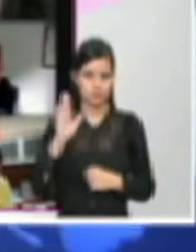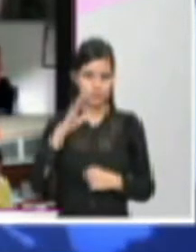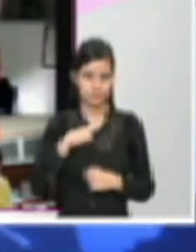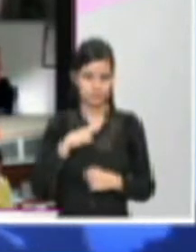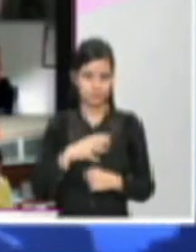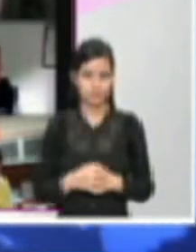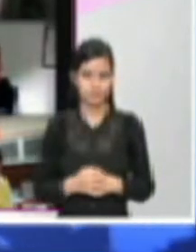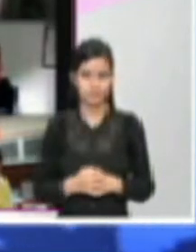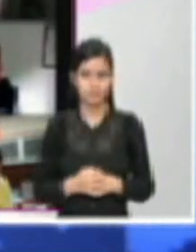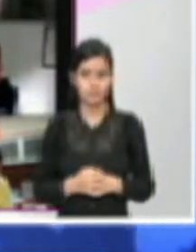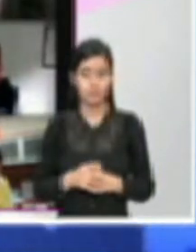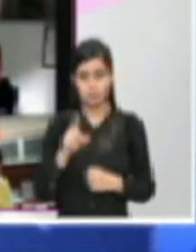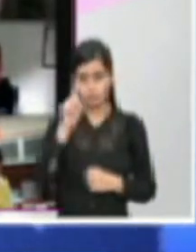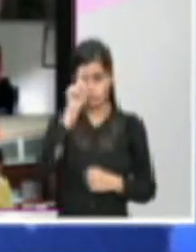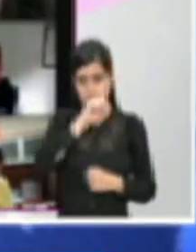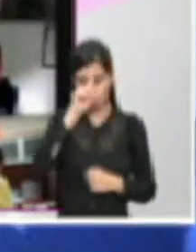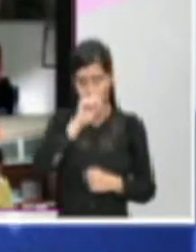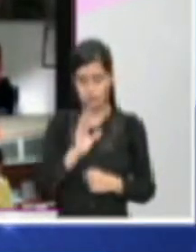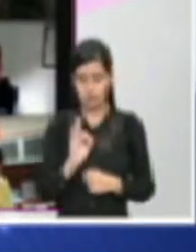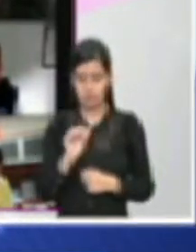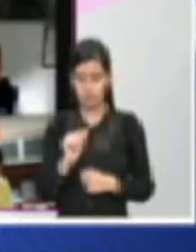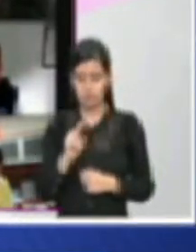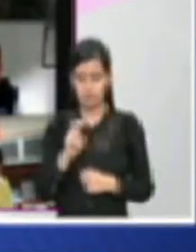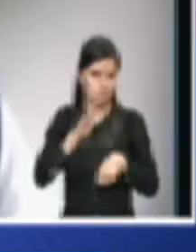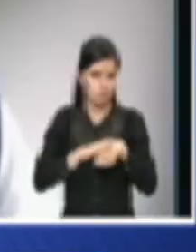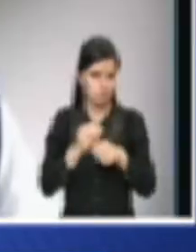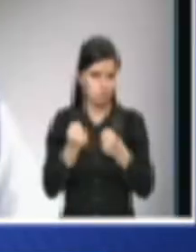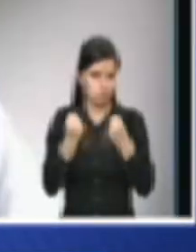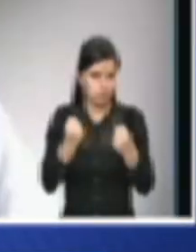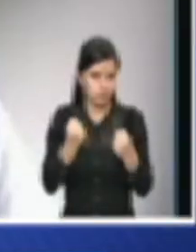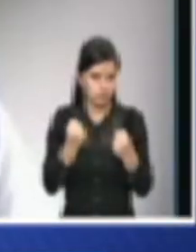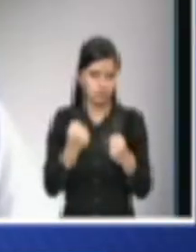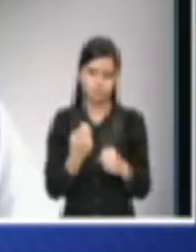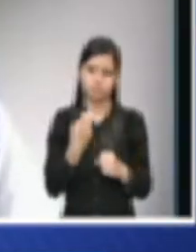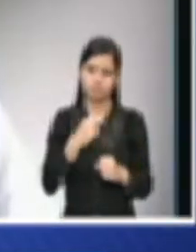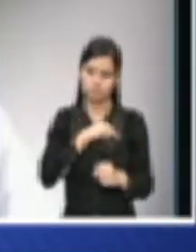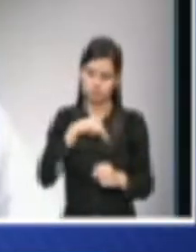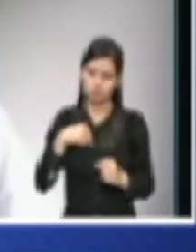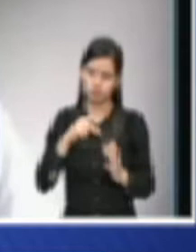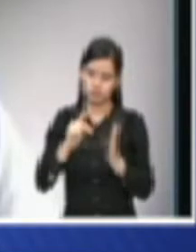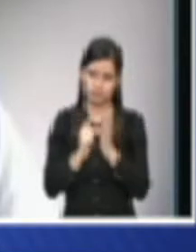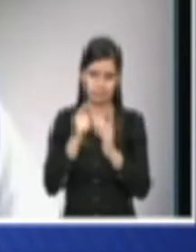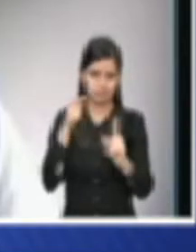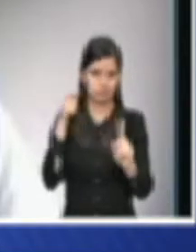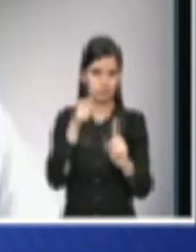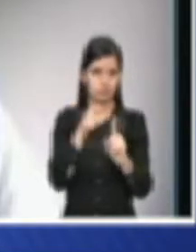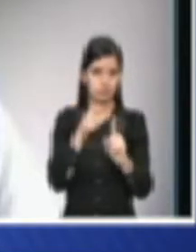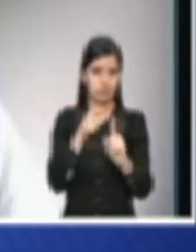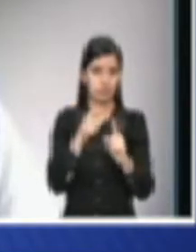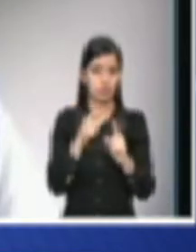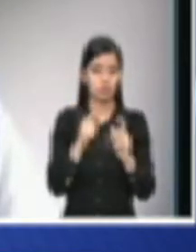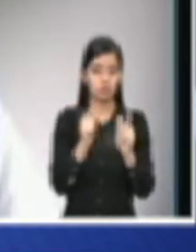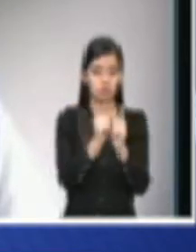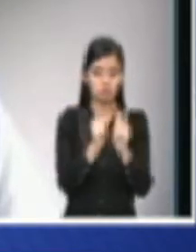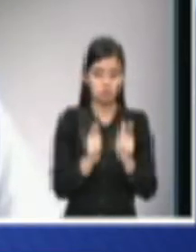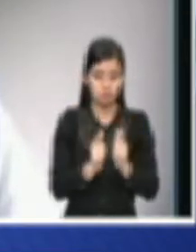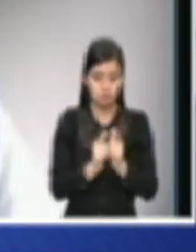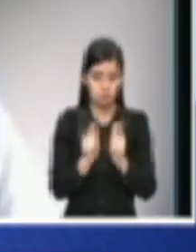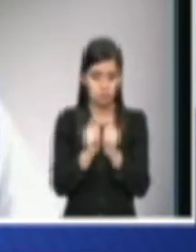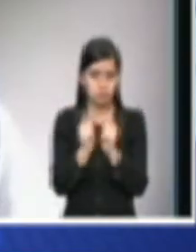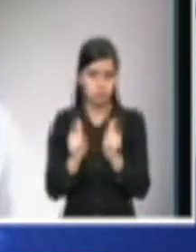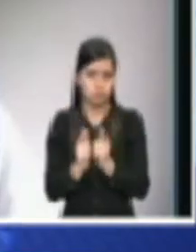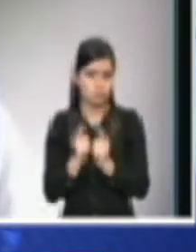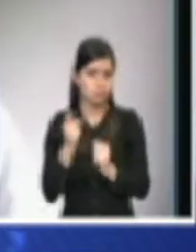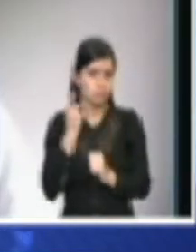no sé si había violado la ley, porque eso ya quedó demostrado y el propio tribunal avaló, digamos, esa situación que el INE